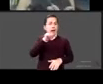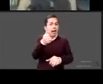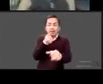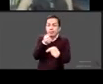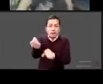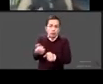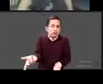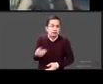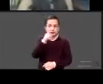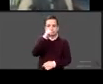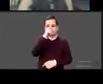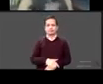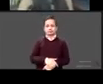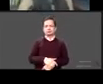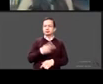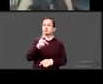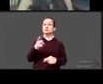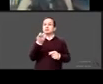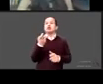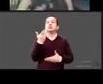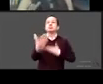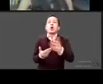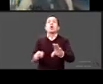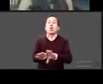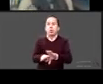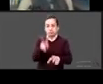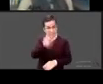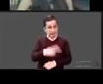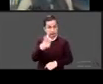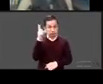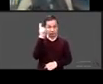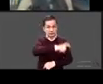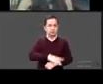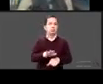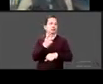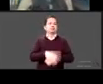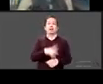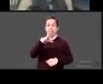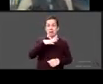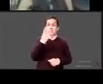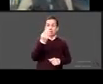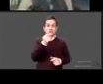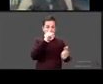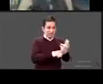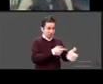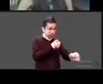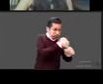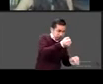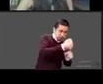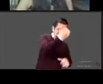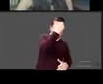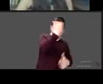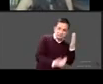muy complejo. Ahí ustedes van a ver una lista que no les voy a leer de muchos tipos de violencia que se ejerce cuando hablamos de castigo corporal,